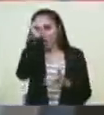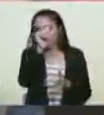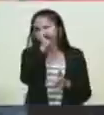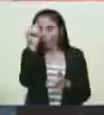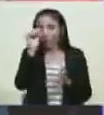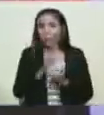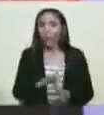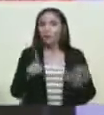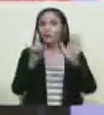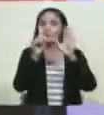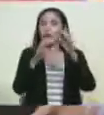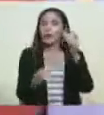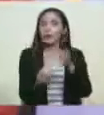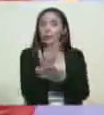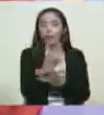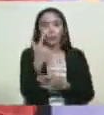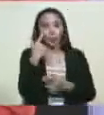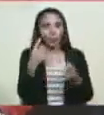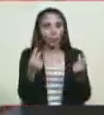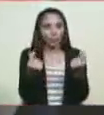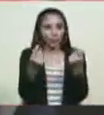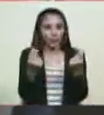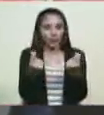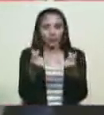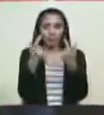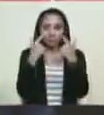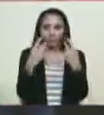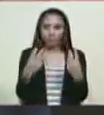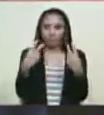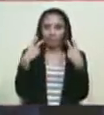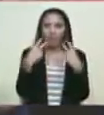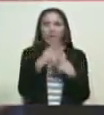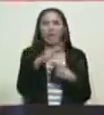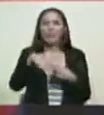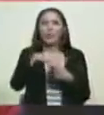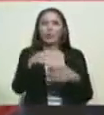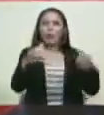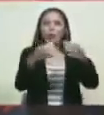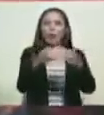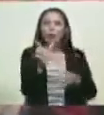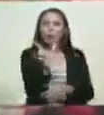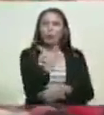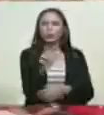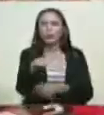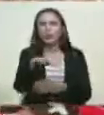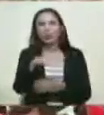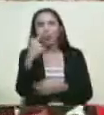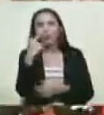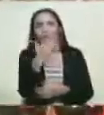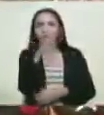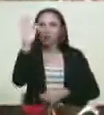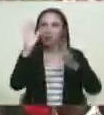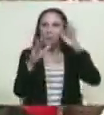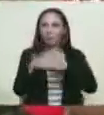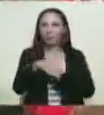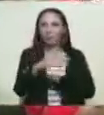6 de mayo, oído, ¿dónde están las VC del PSUV?